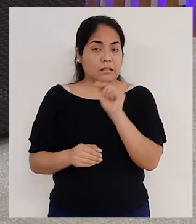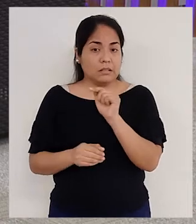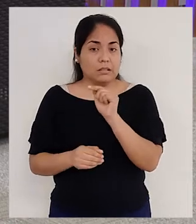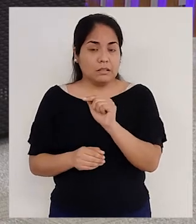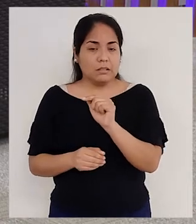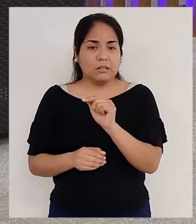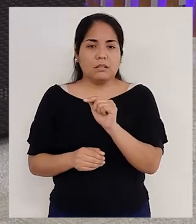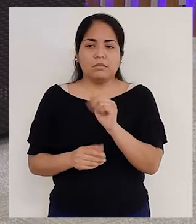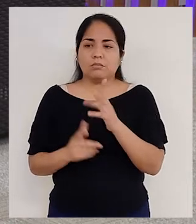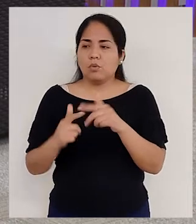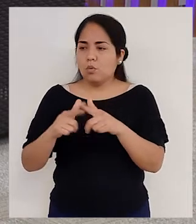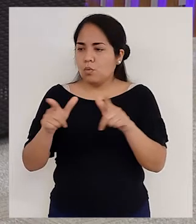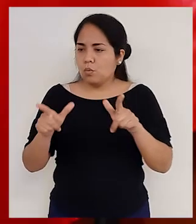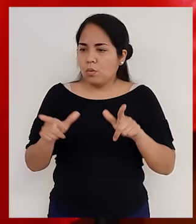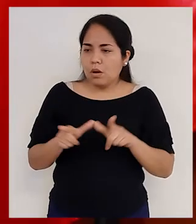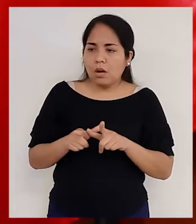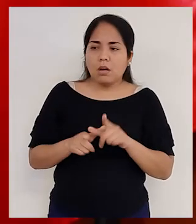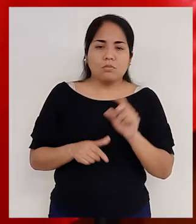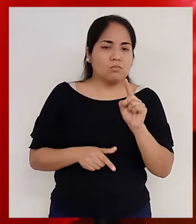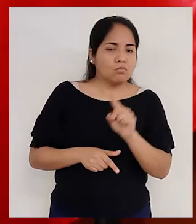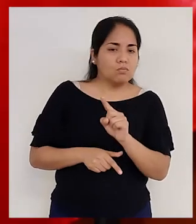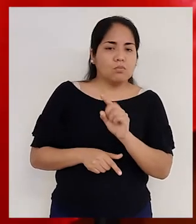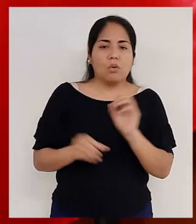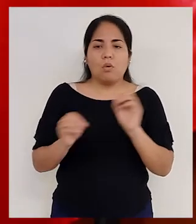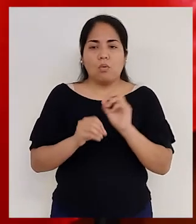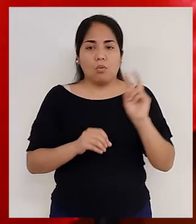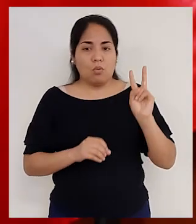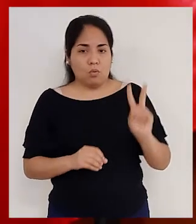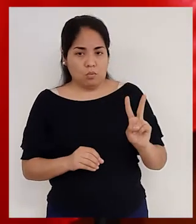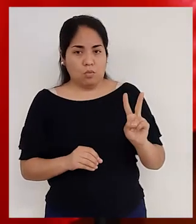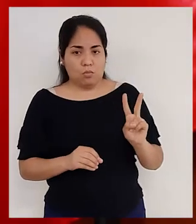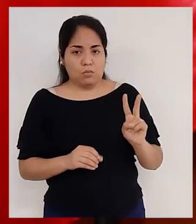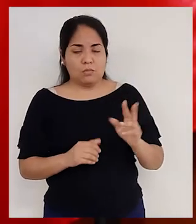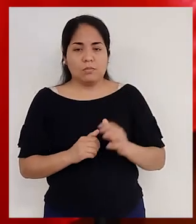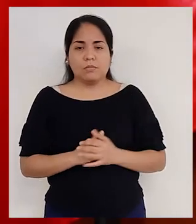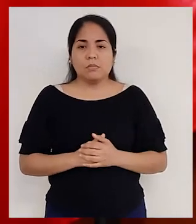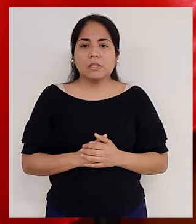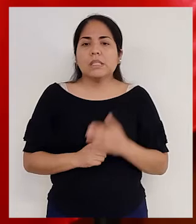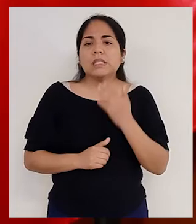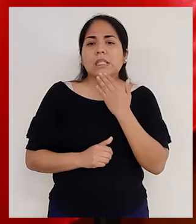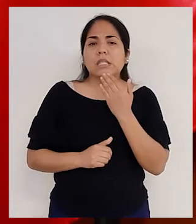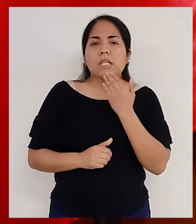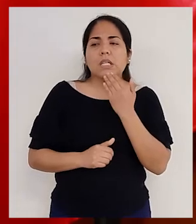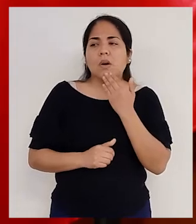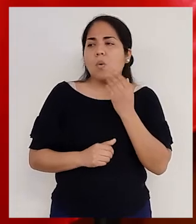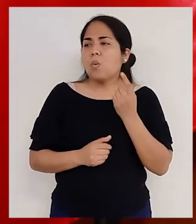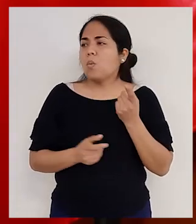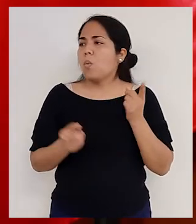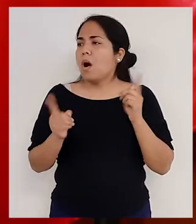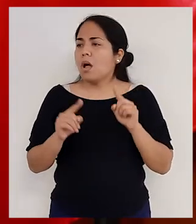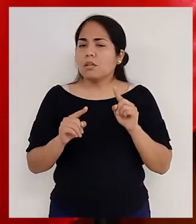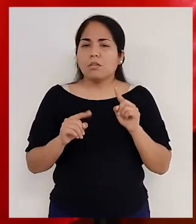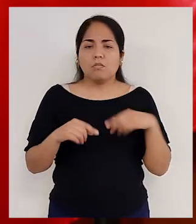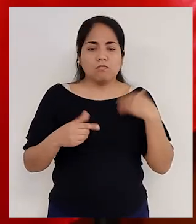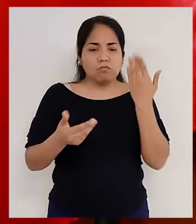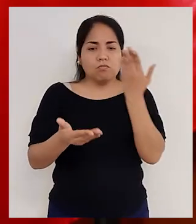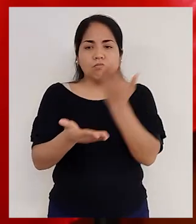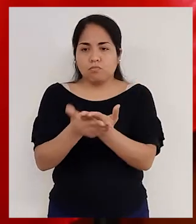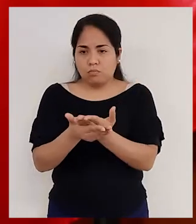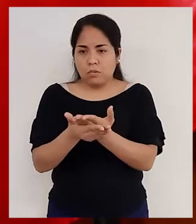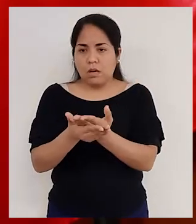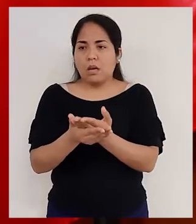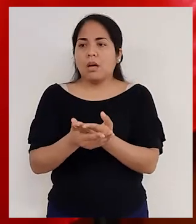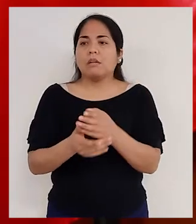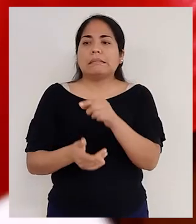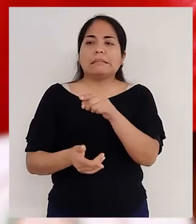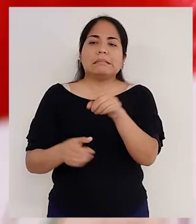los bancos hay un espacio o dos espacios para personas con discapacidad. Y siempre que uno llega, ahí está el carro